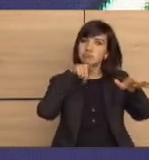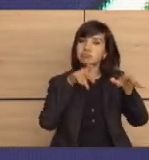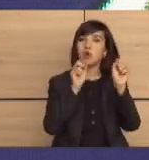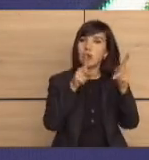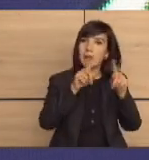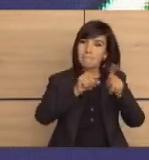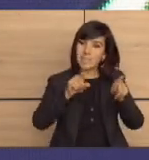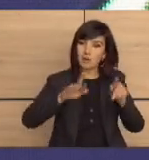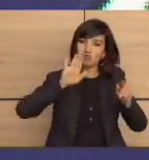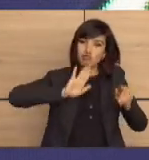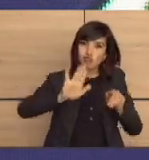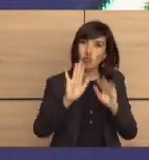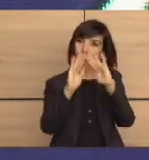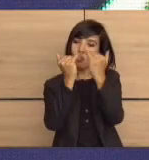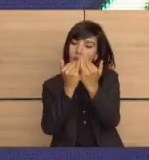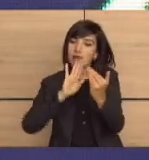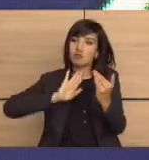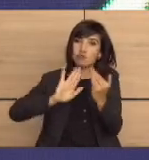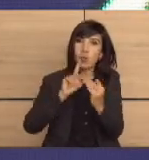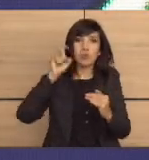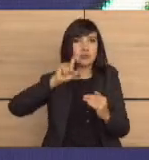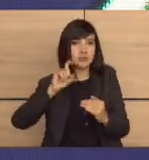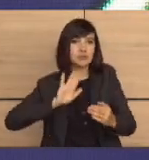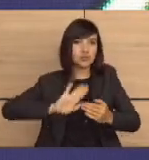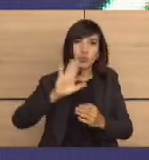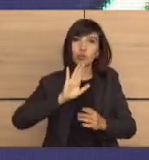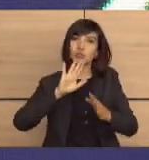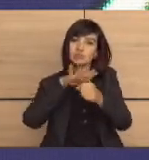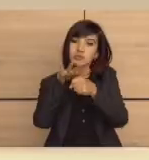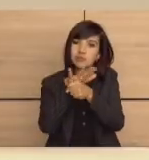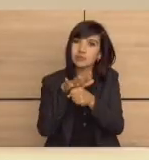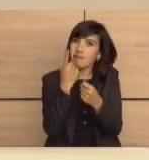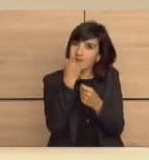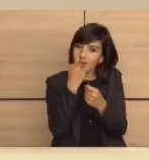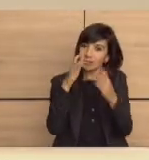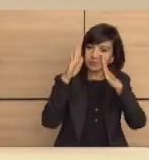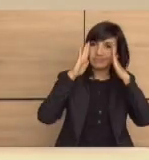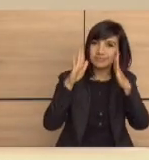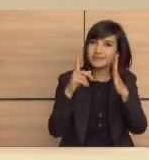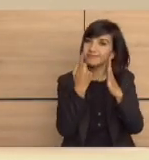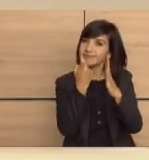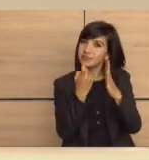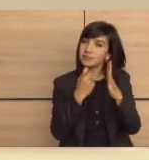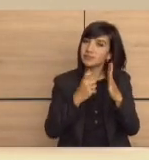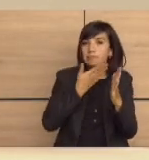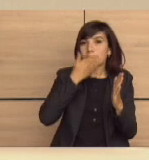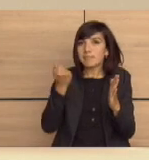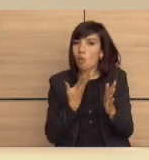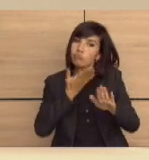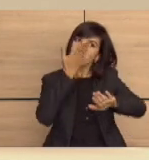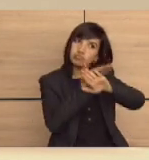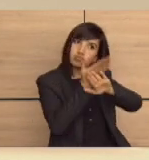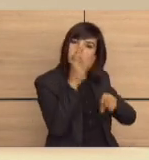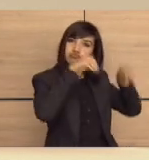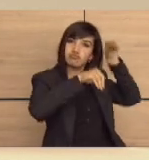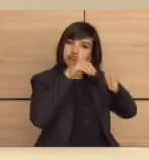de la escuela, ¿sí? Entonces, una recomendación que nosotros haríamos a la comisión es hacer una propuesta que tenga en cuenta las